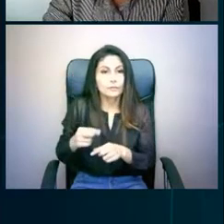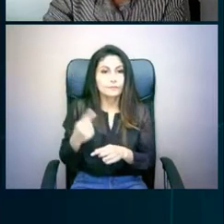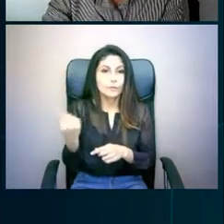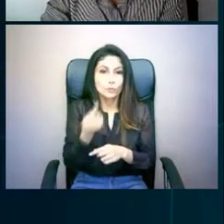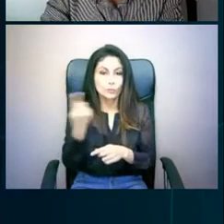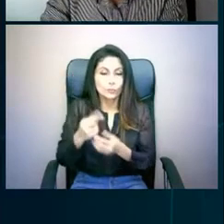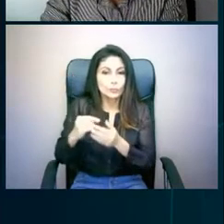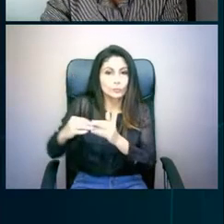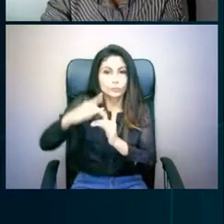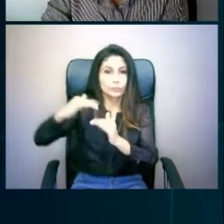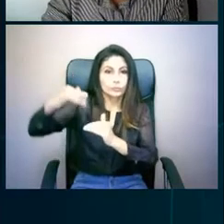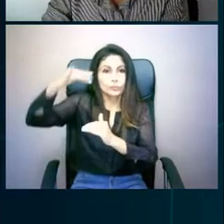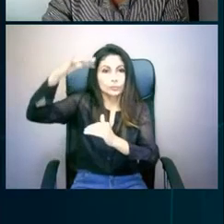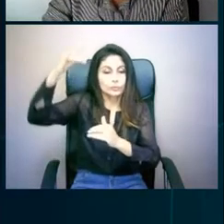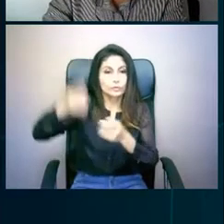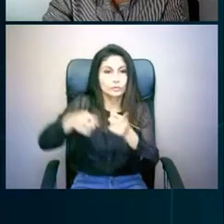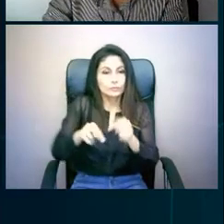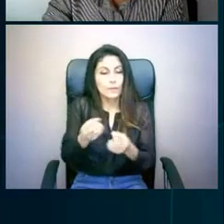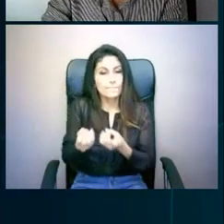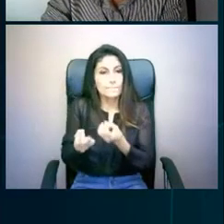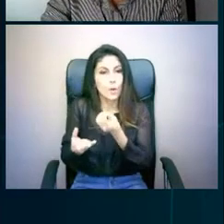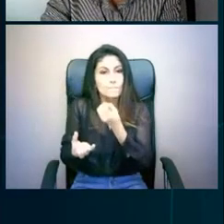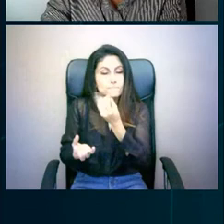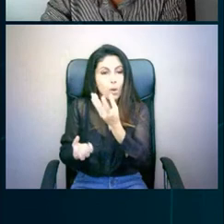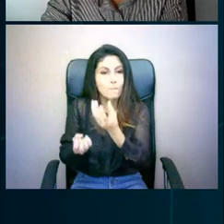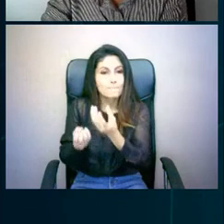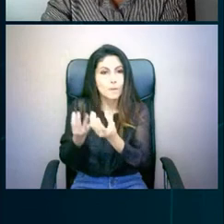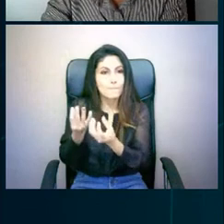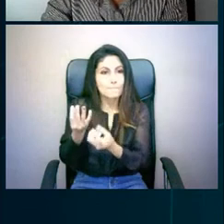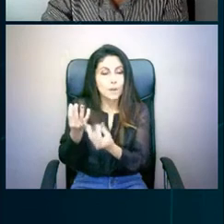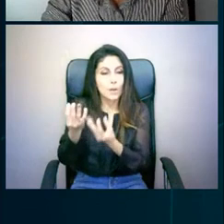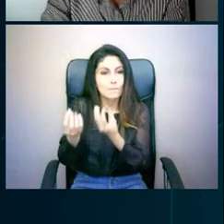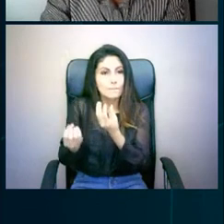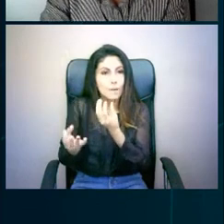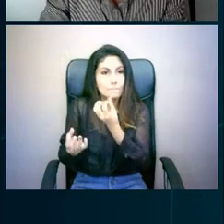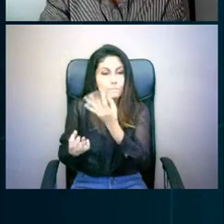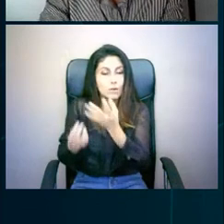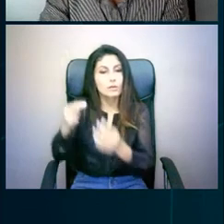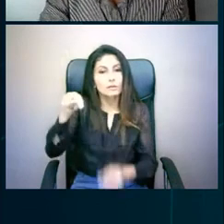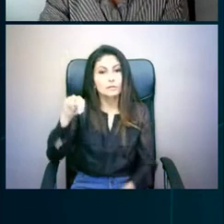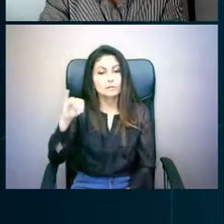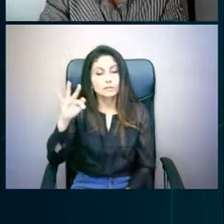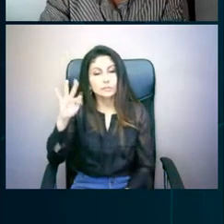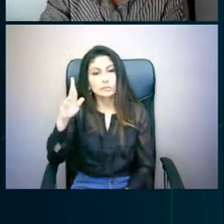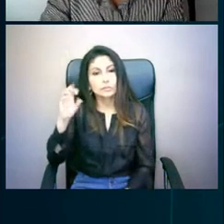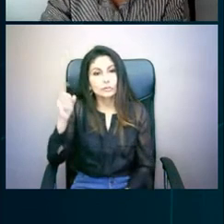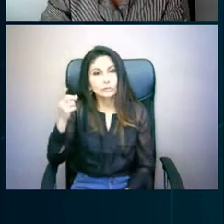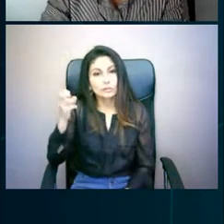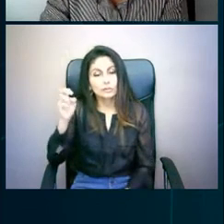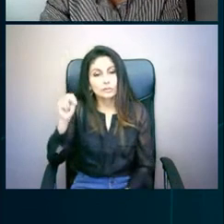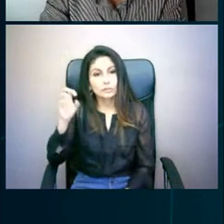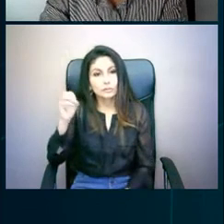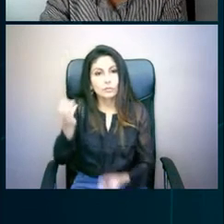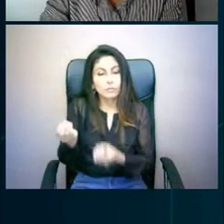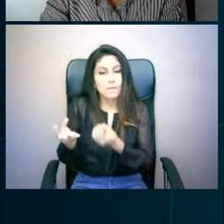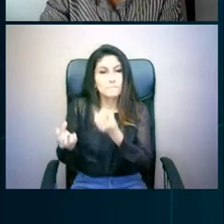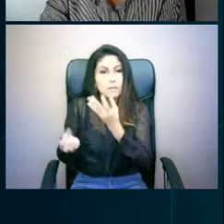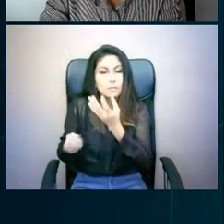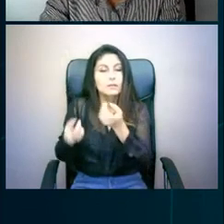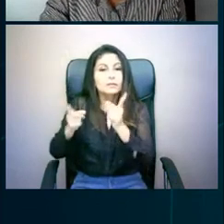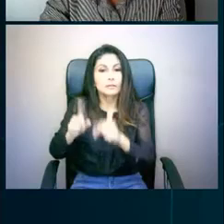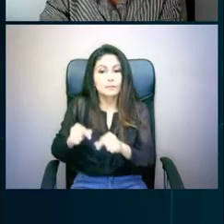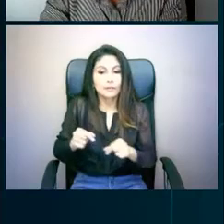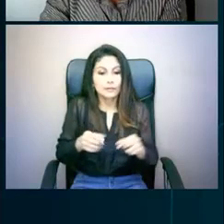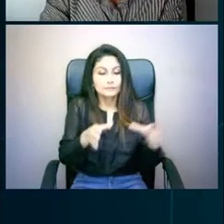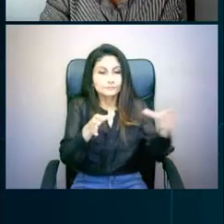el burbujeo y la aireación mecánica. El burbujeo fue con nitrógeno. Se hablaron estas dos porque hay una